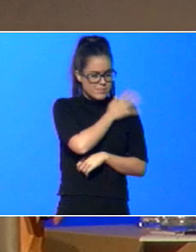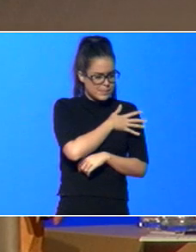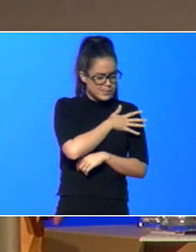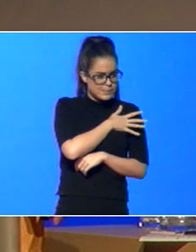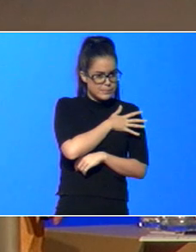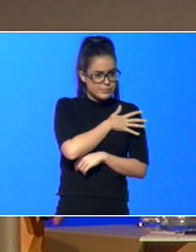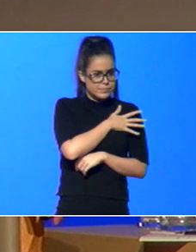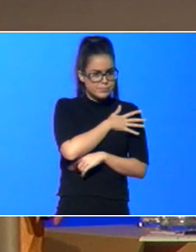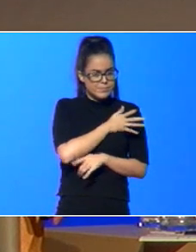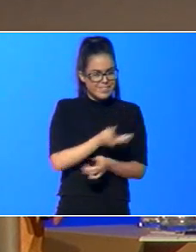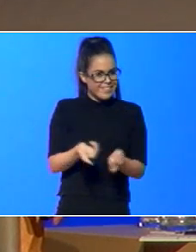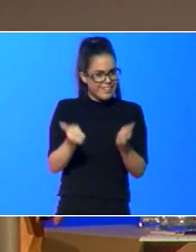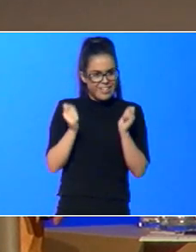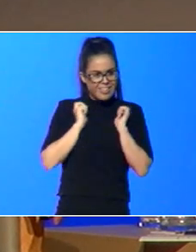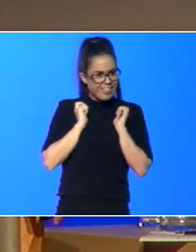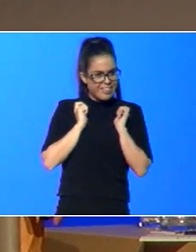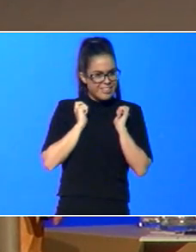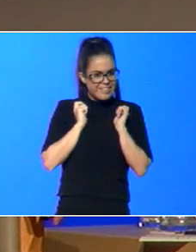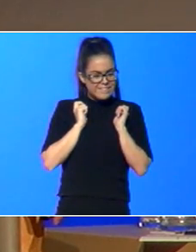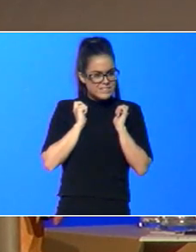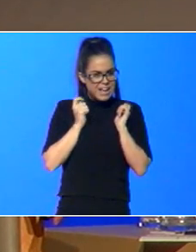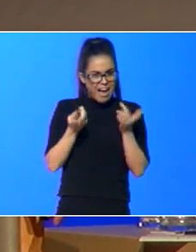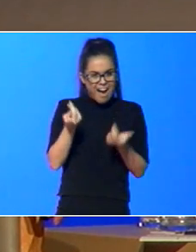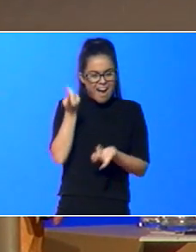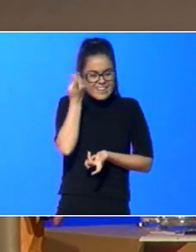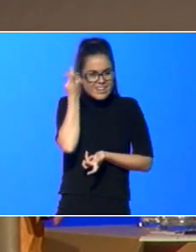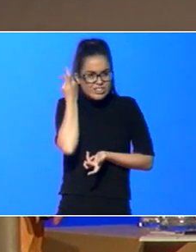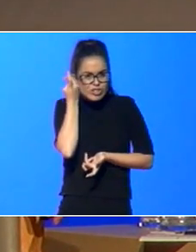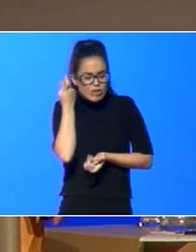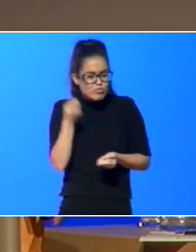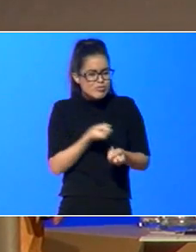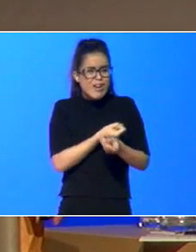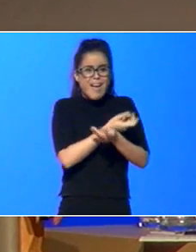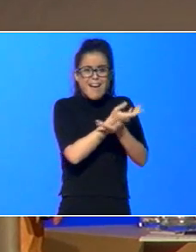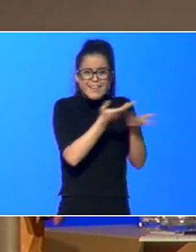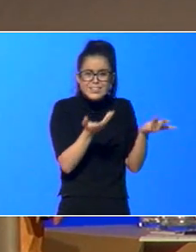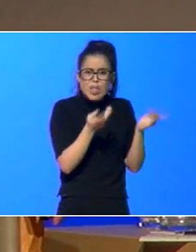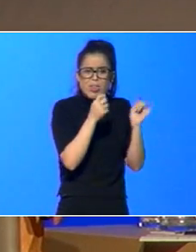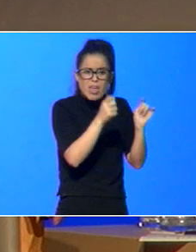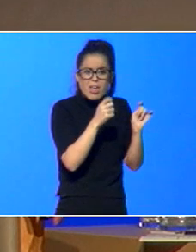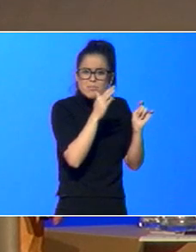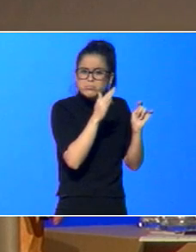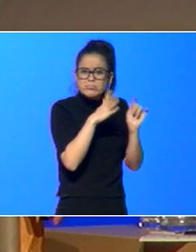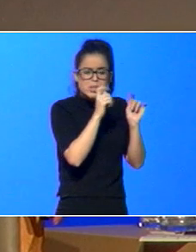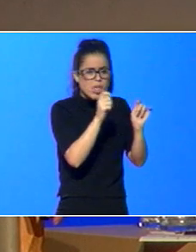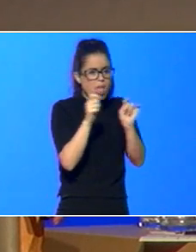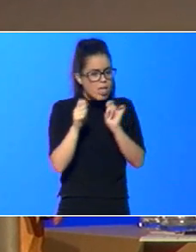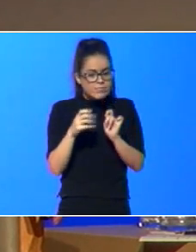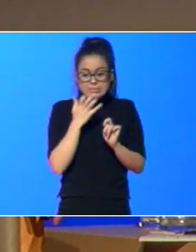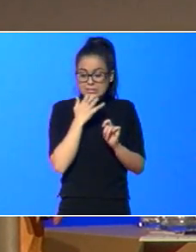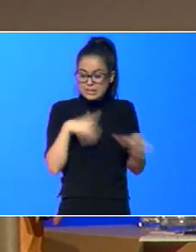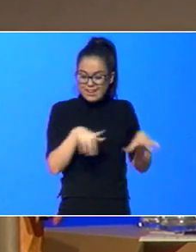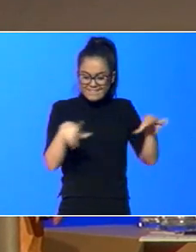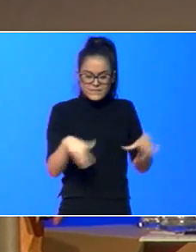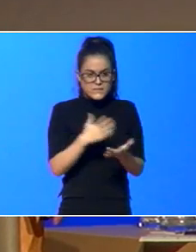enriquece tanto o más al resto de los alumnos el que haya un alumno con diversidad funcional dentro del aula, porque les